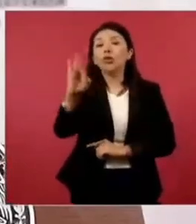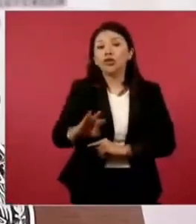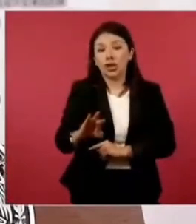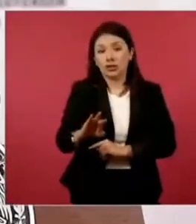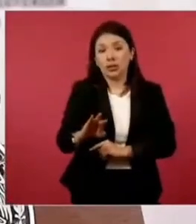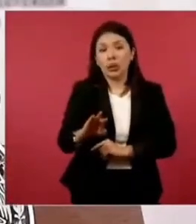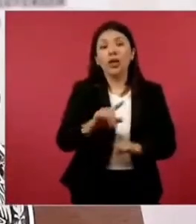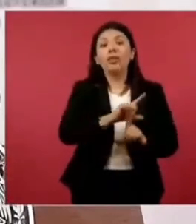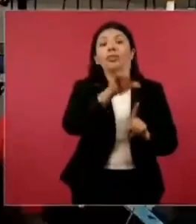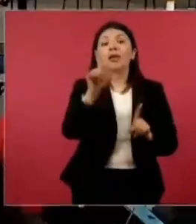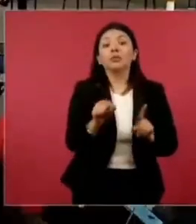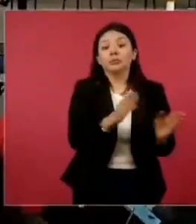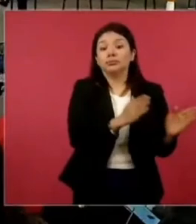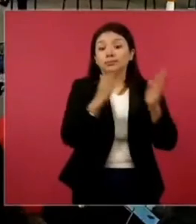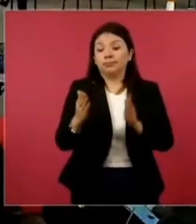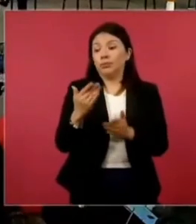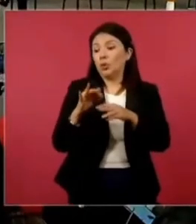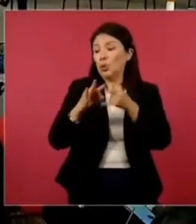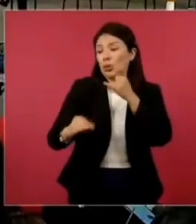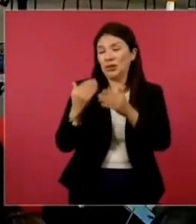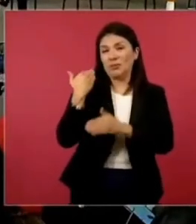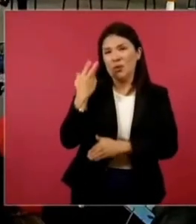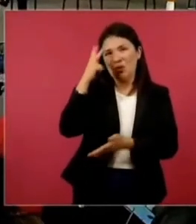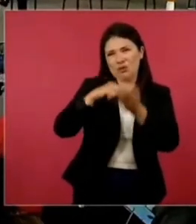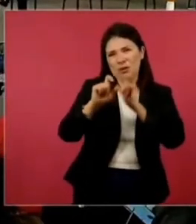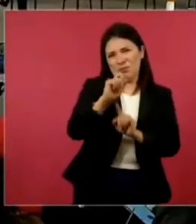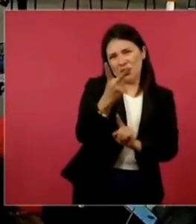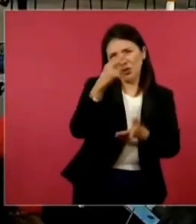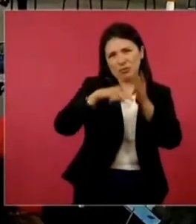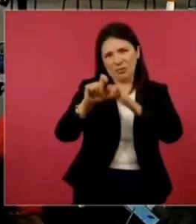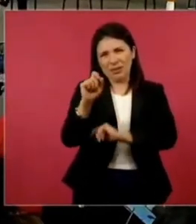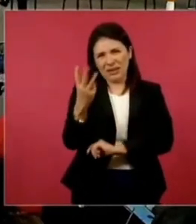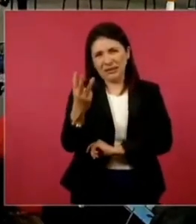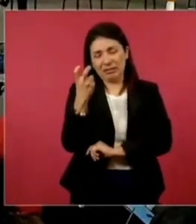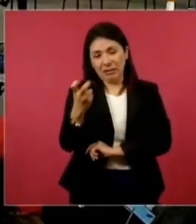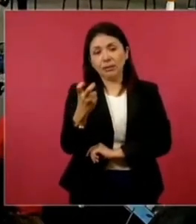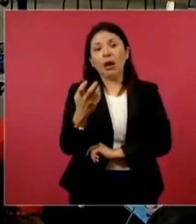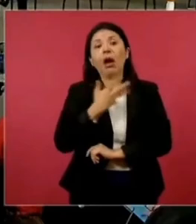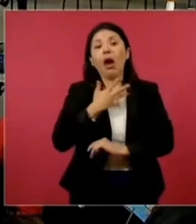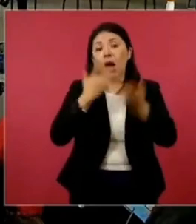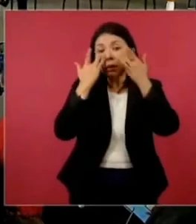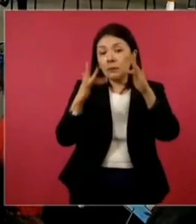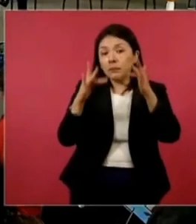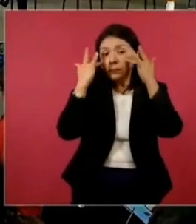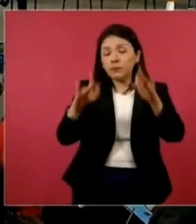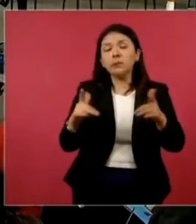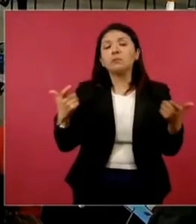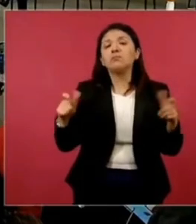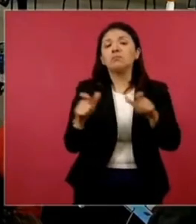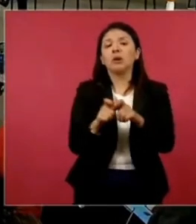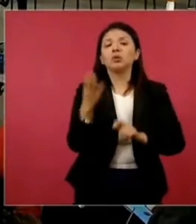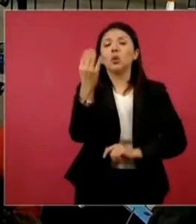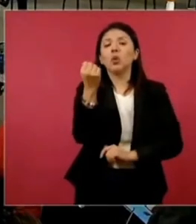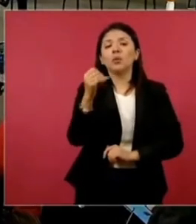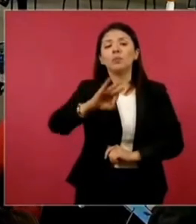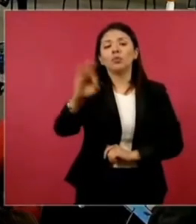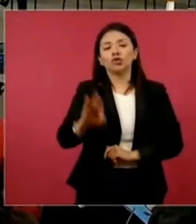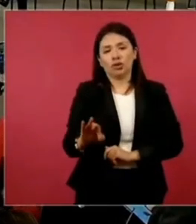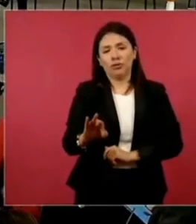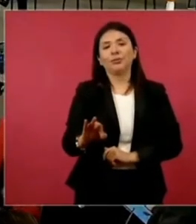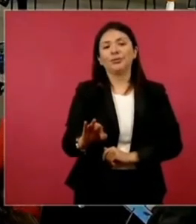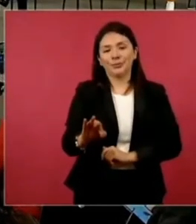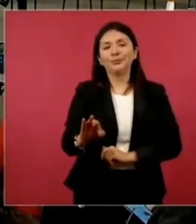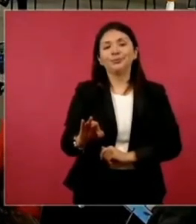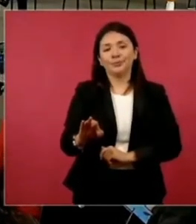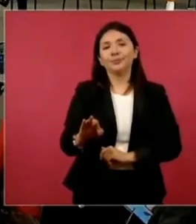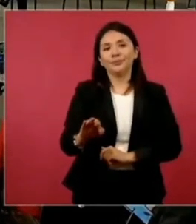14.5% y en el último ciclo escolar medido, que es el ciclo escolar 2022-2023, fue del 9%